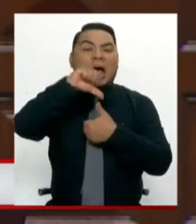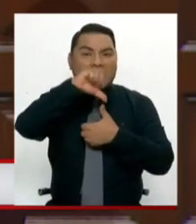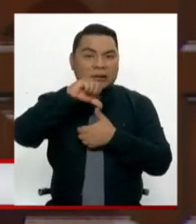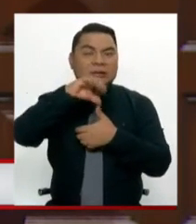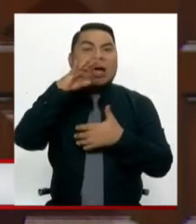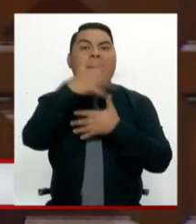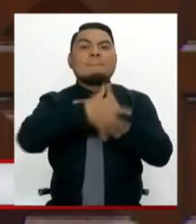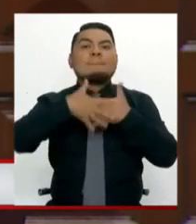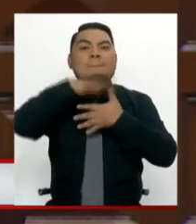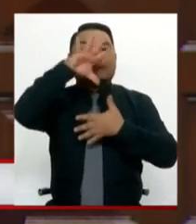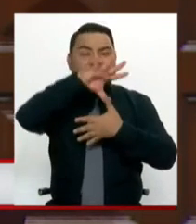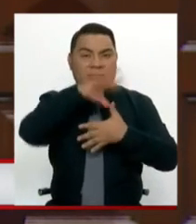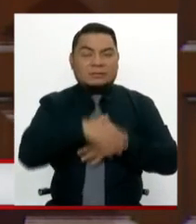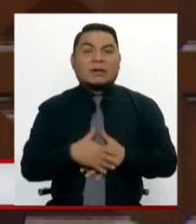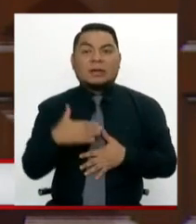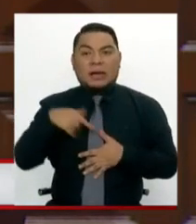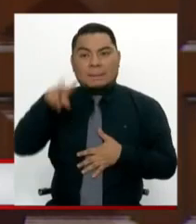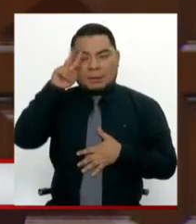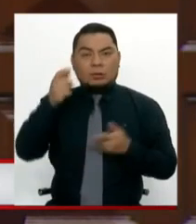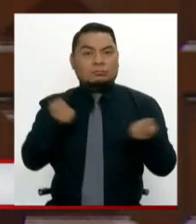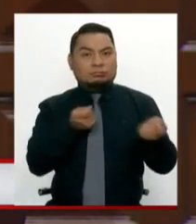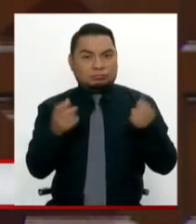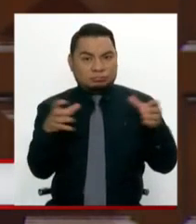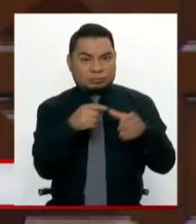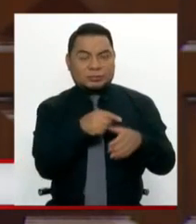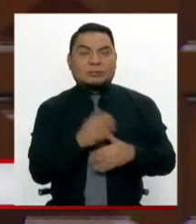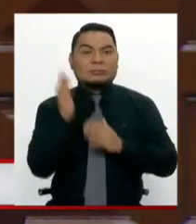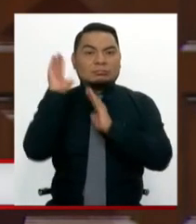y ejercerá su presidencia.